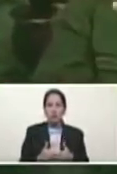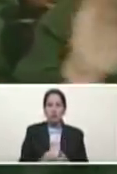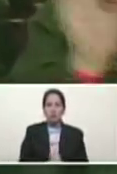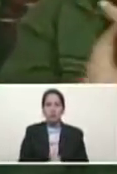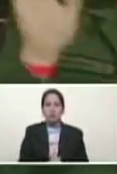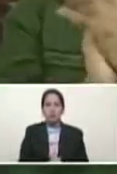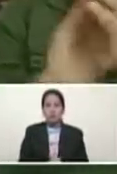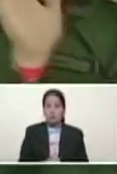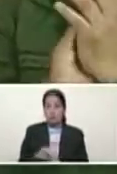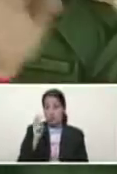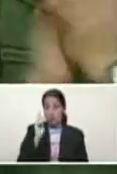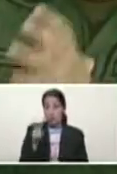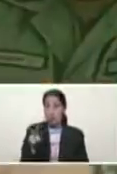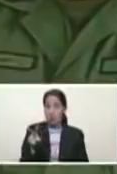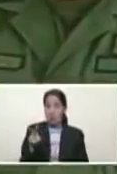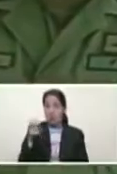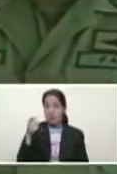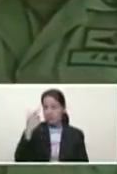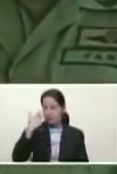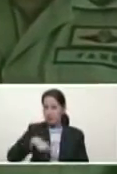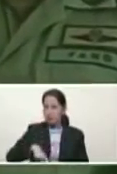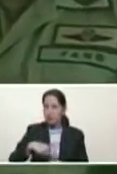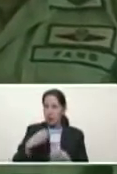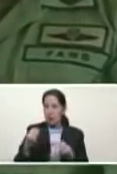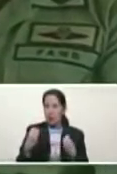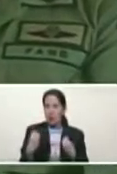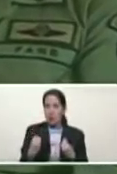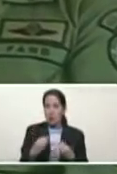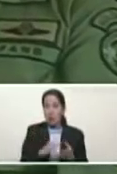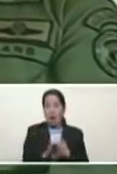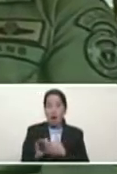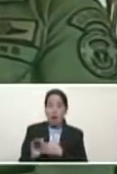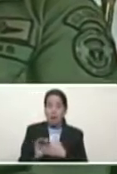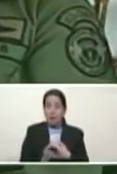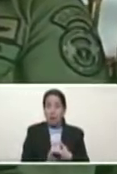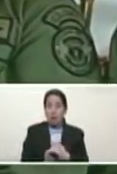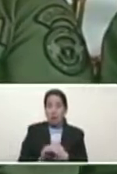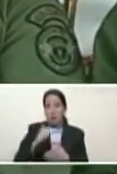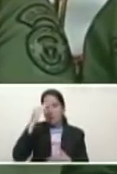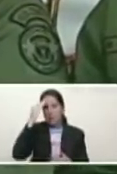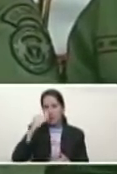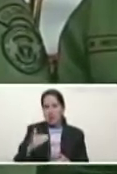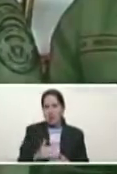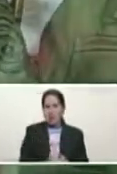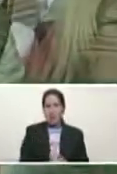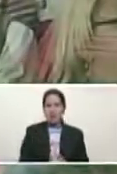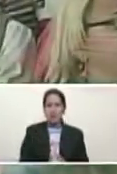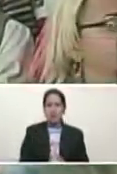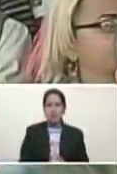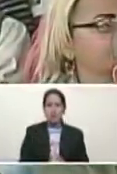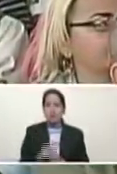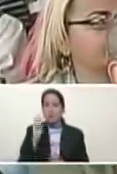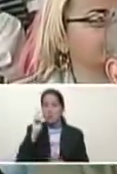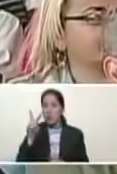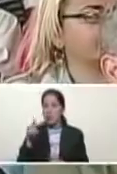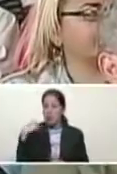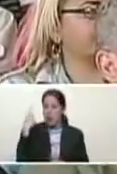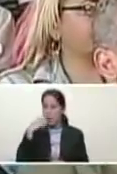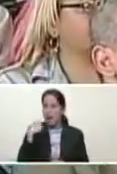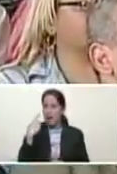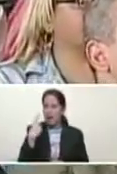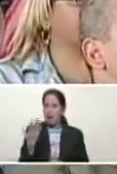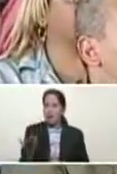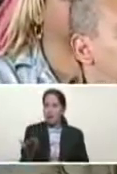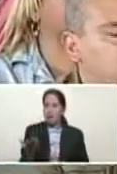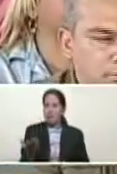Tú le ves el rostro, compañeros militares, compañeros trabajadores, tú le ves el rostro